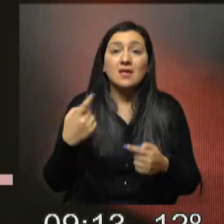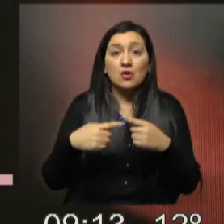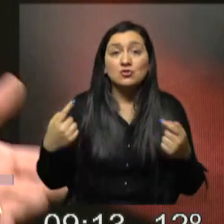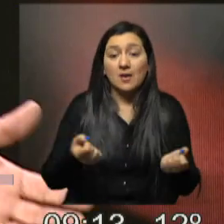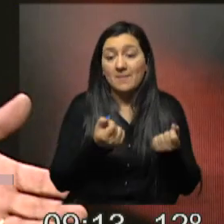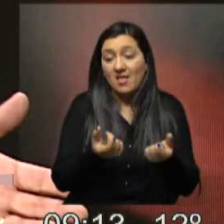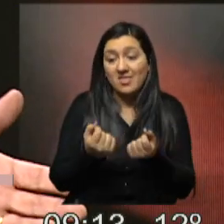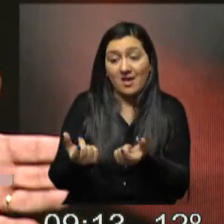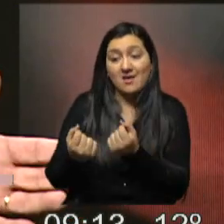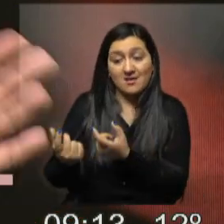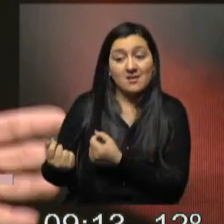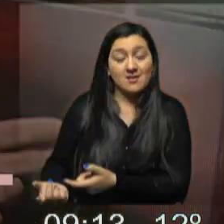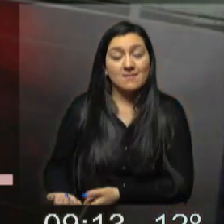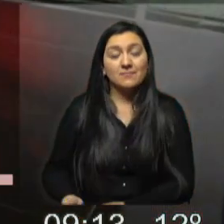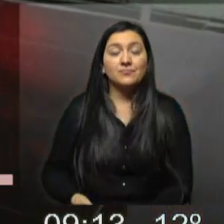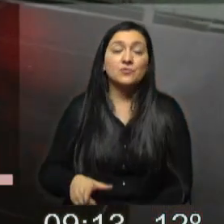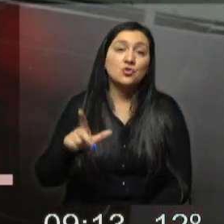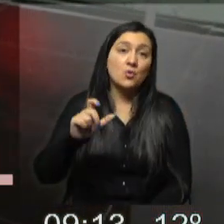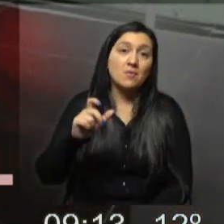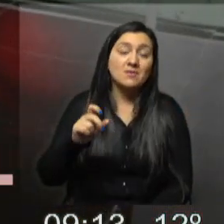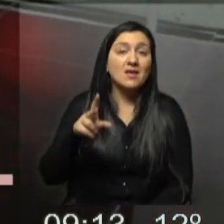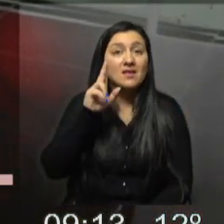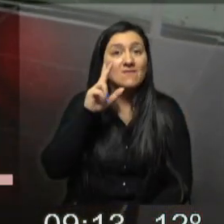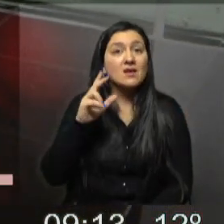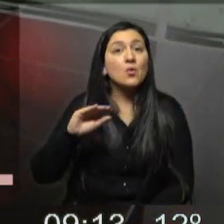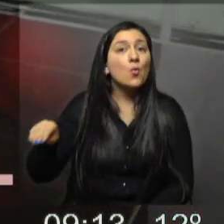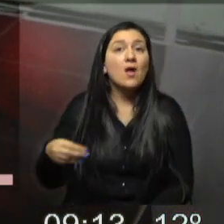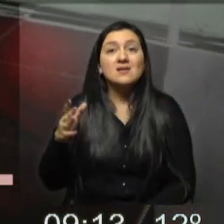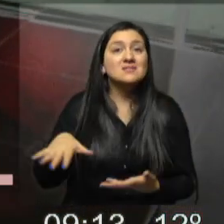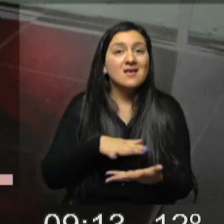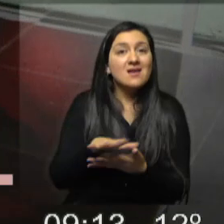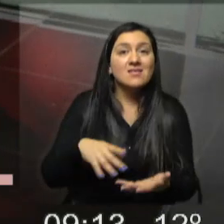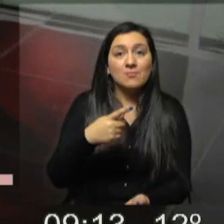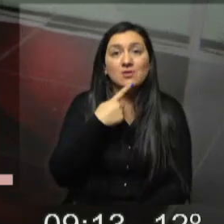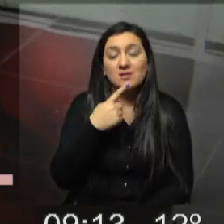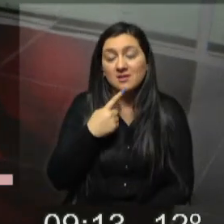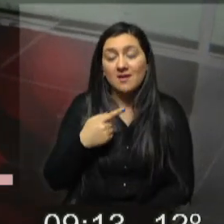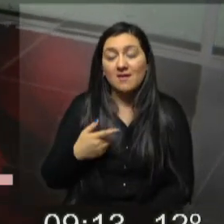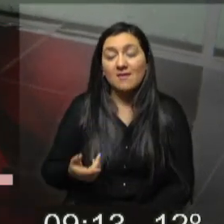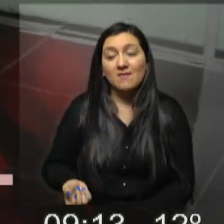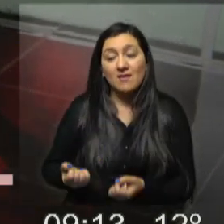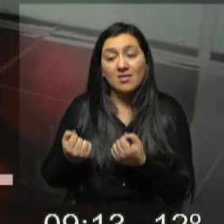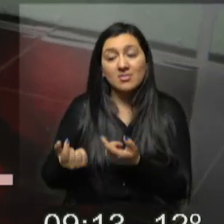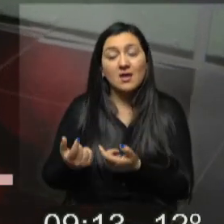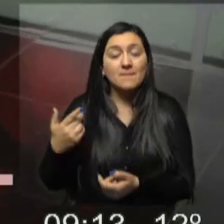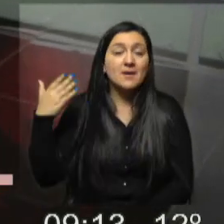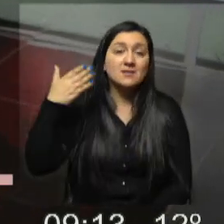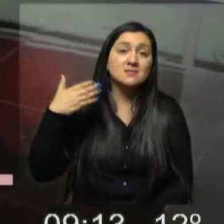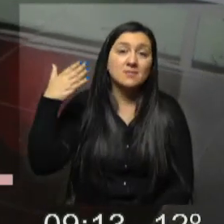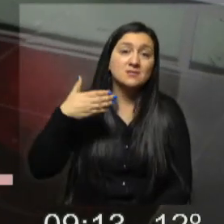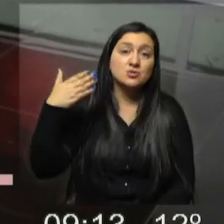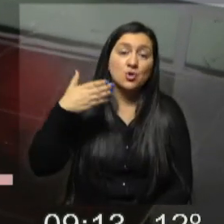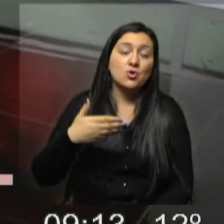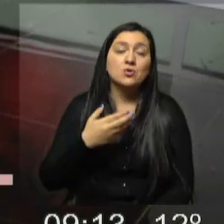y, obviamente, ver en qué áreas de política le va a dar participación a actores que son más lejanos